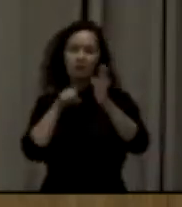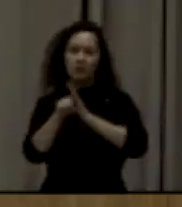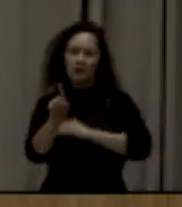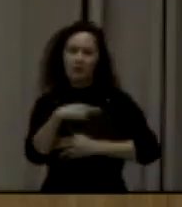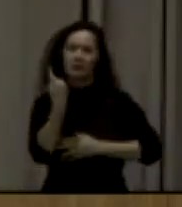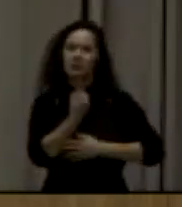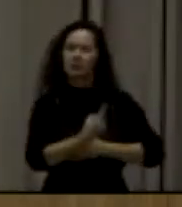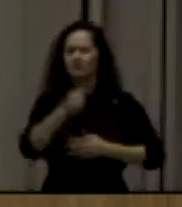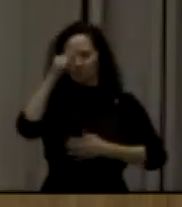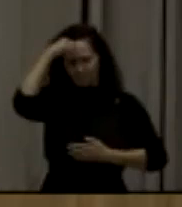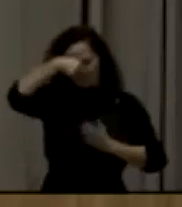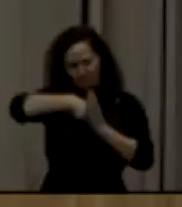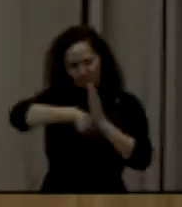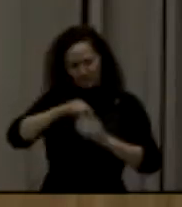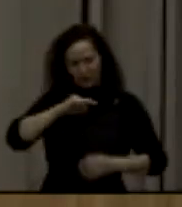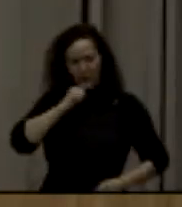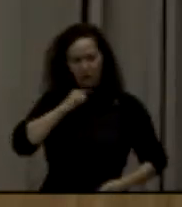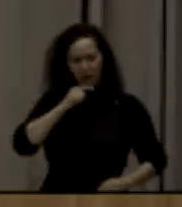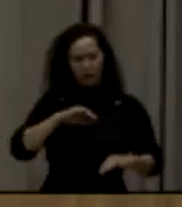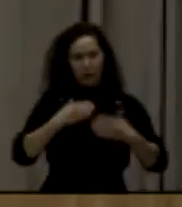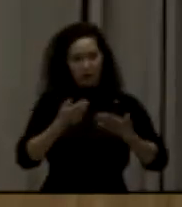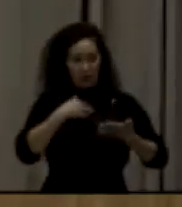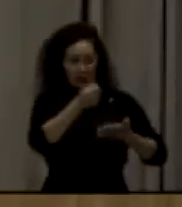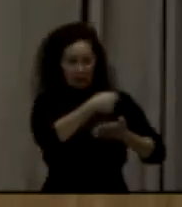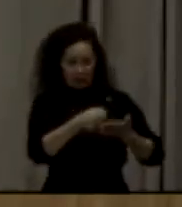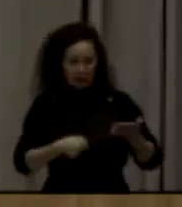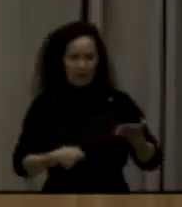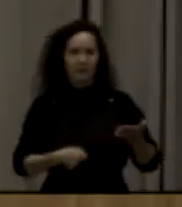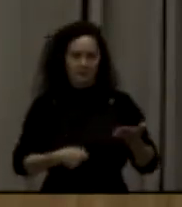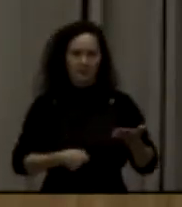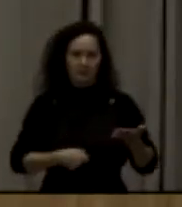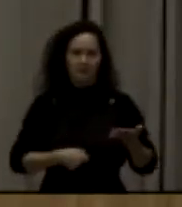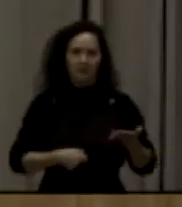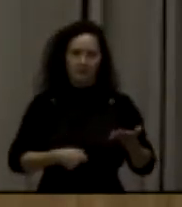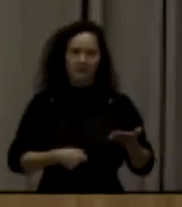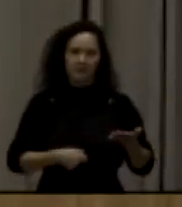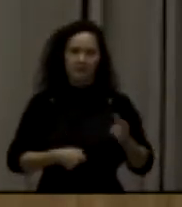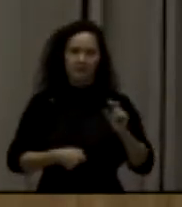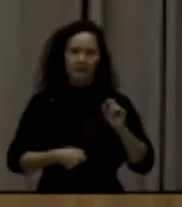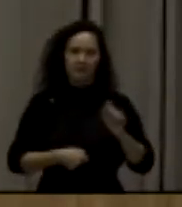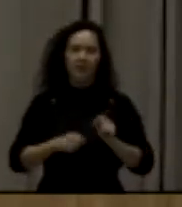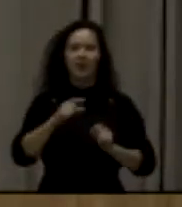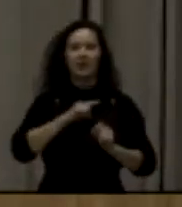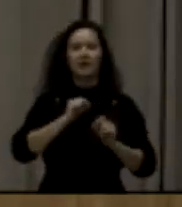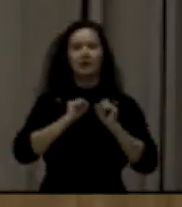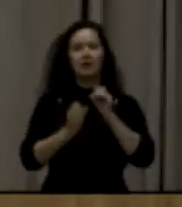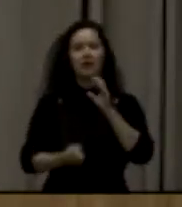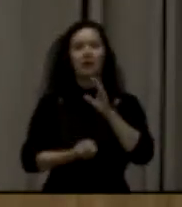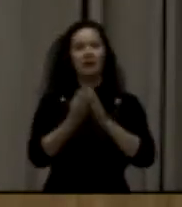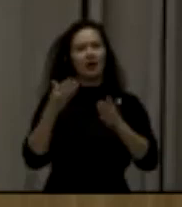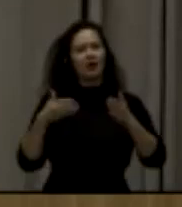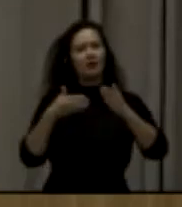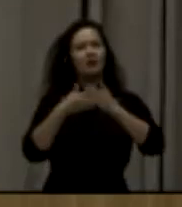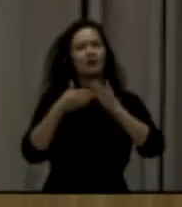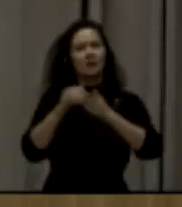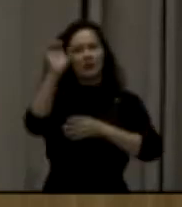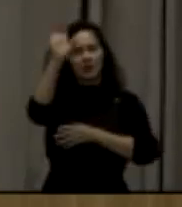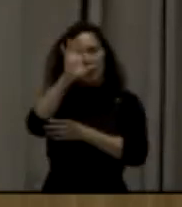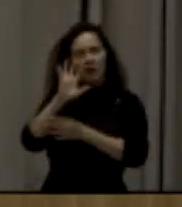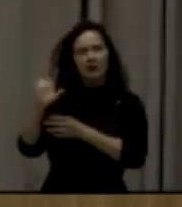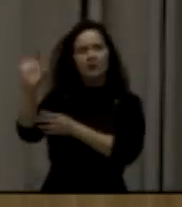hacernos es la voy a la anoté que nos ha impedido en la región particularmente